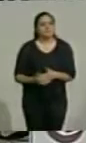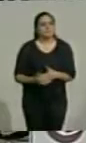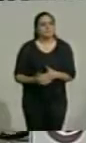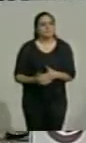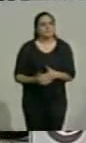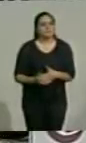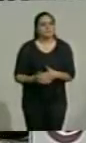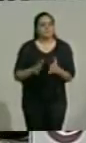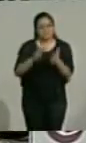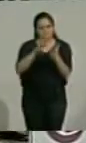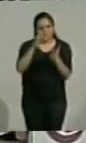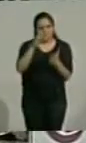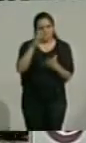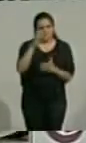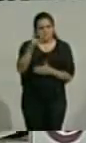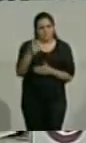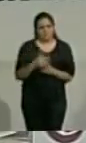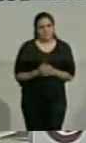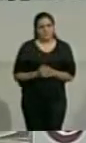Gracias.